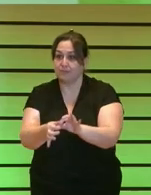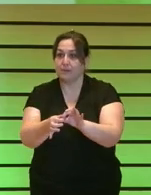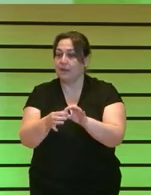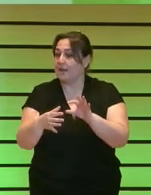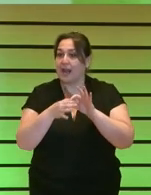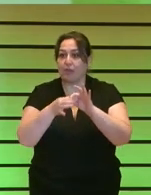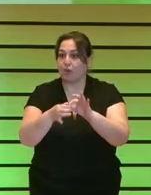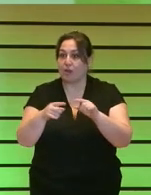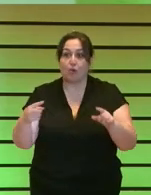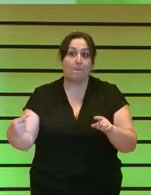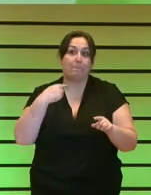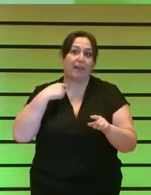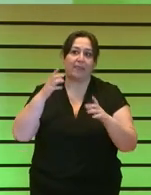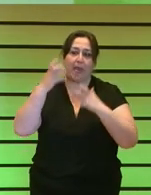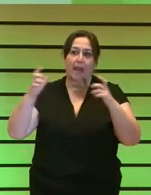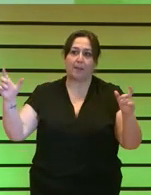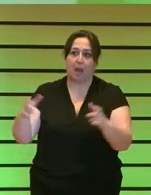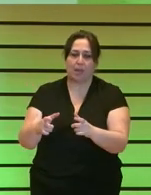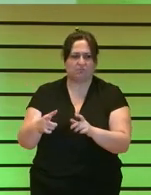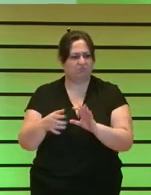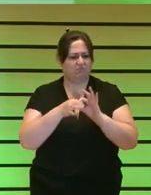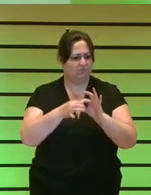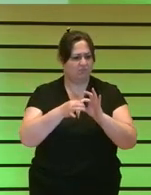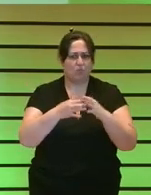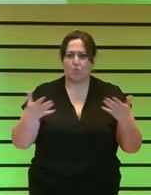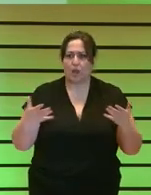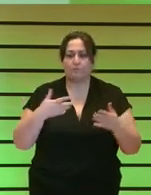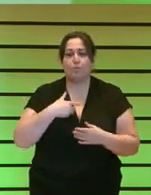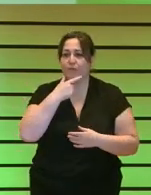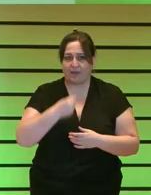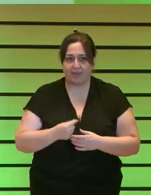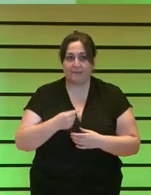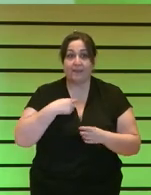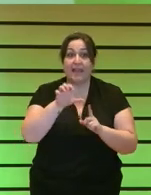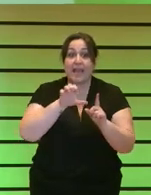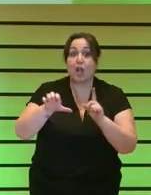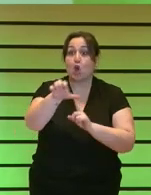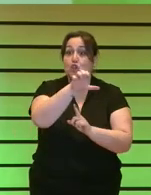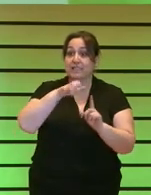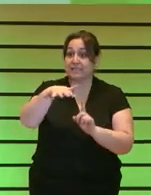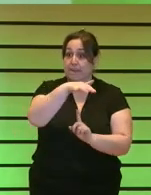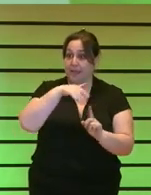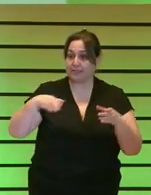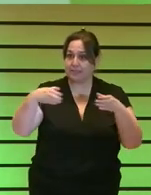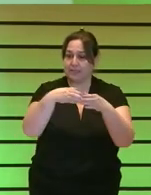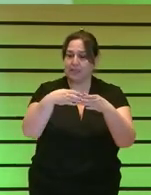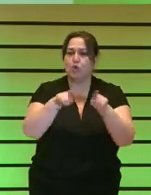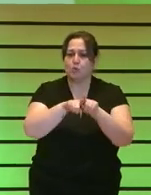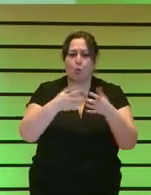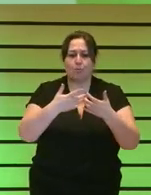biodiversidad anda Y qué tiene que ver esto muy sencillo los ecosistemas son engranajes